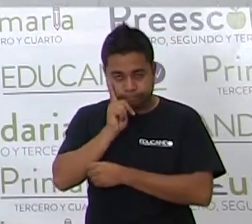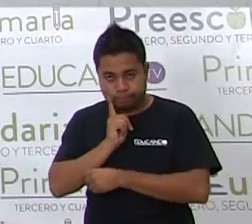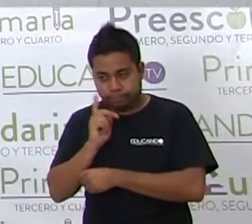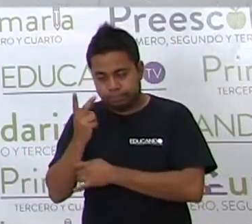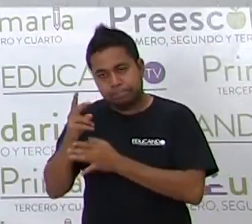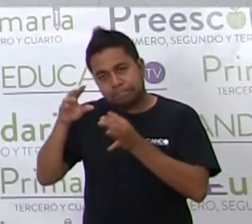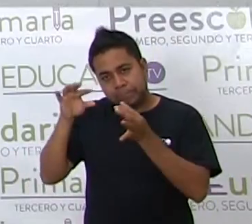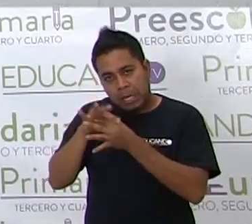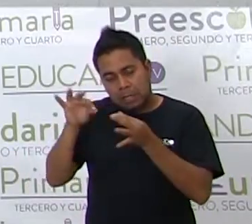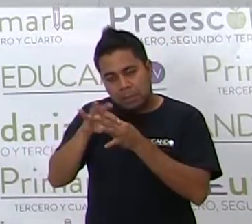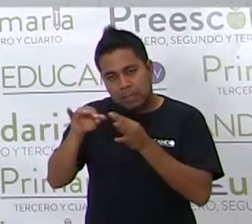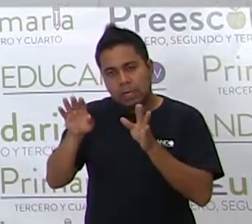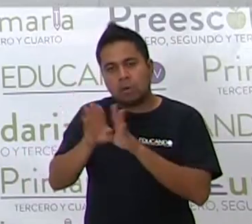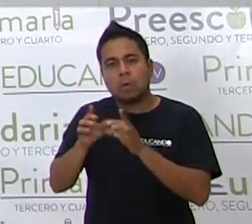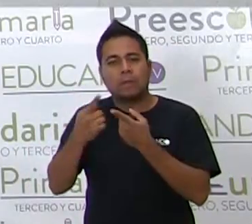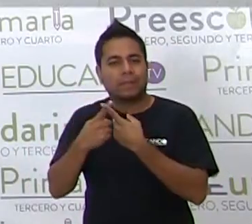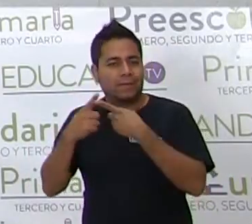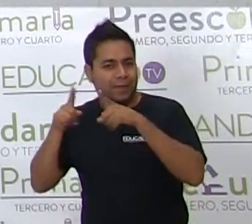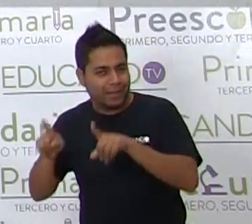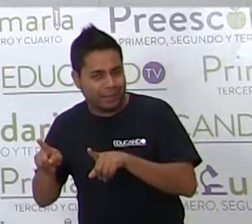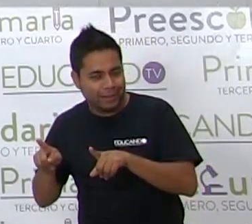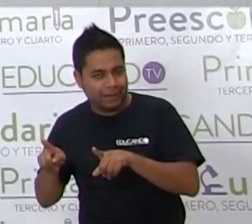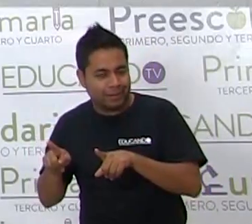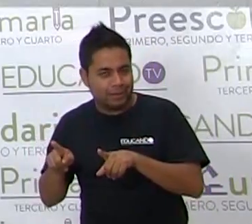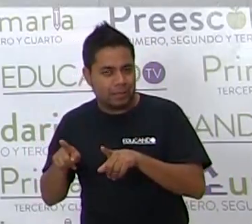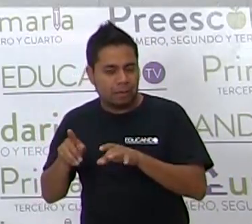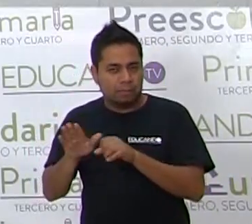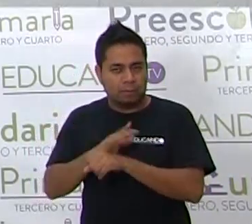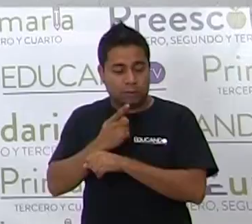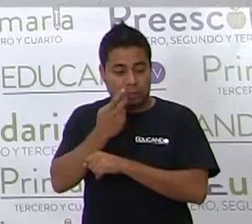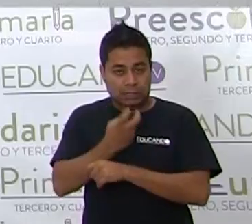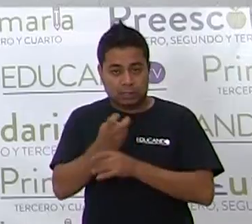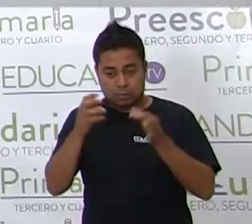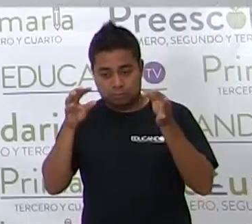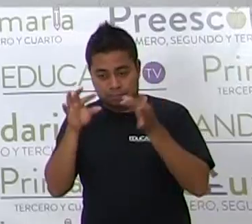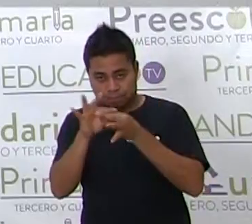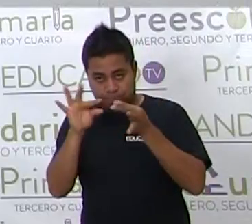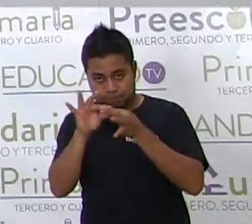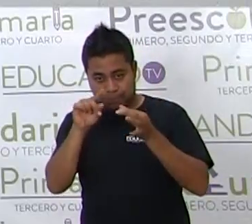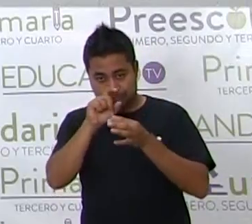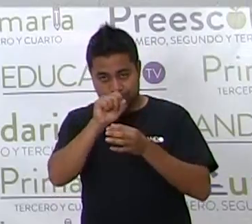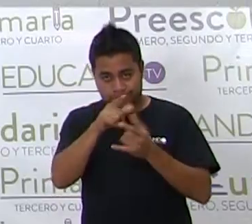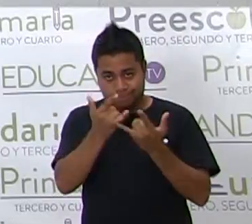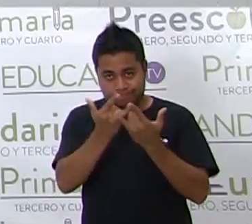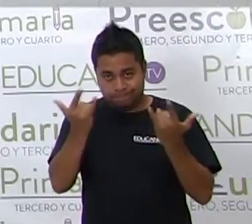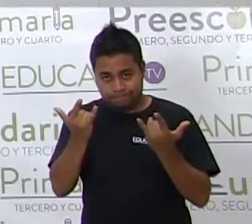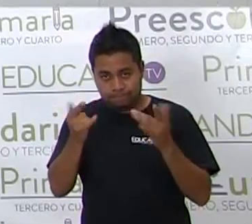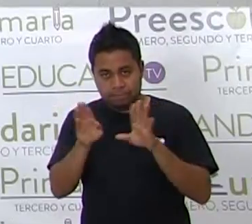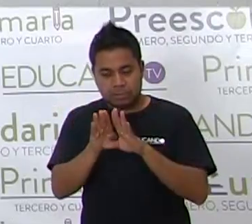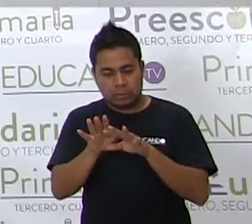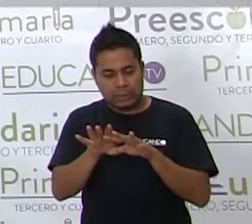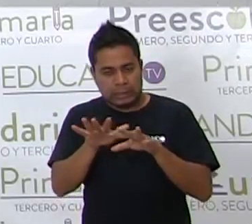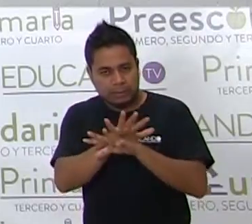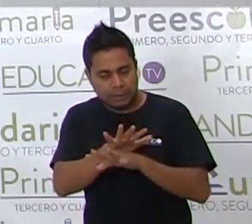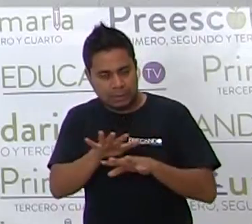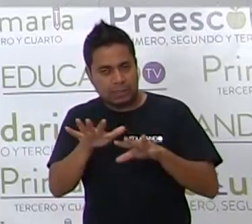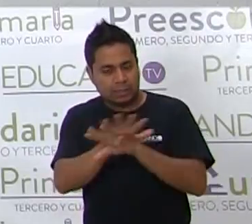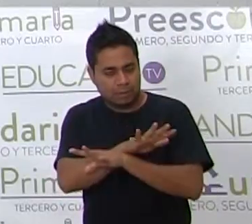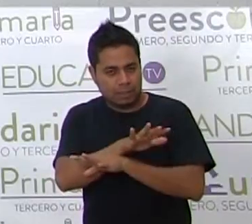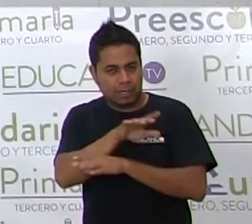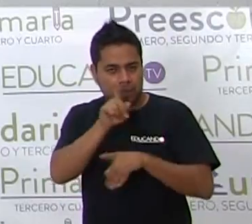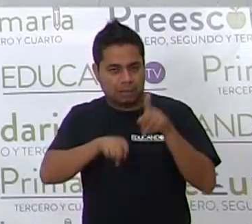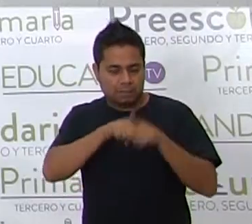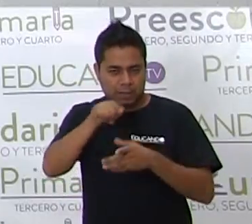contar de una forma diferente, porque la narración, la leyenda, va a ir cambiando de acuerdo al